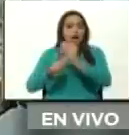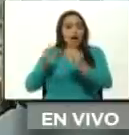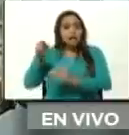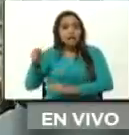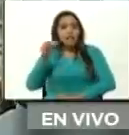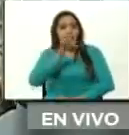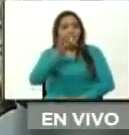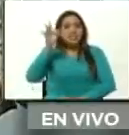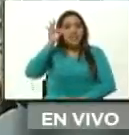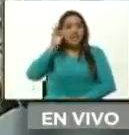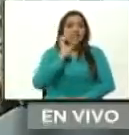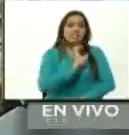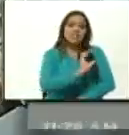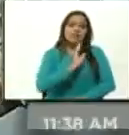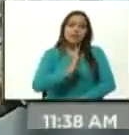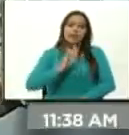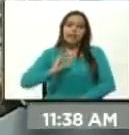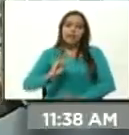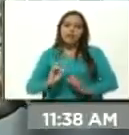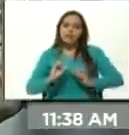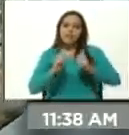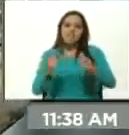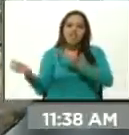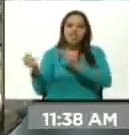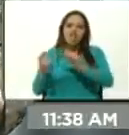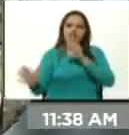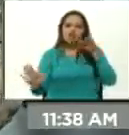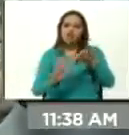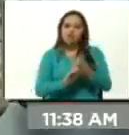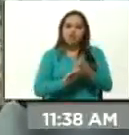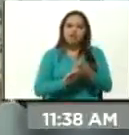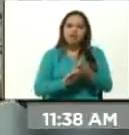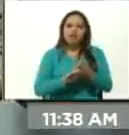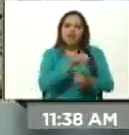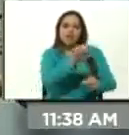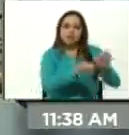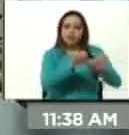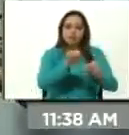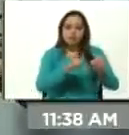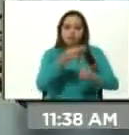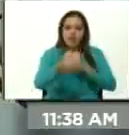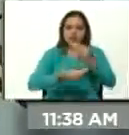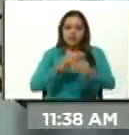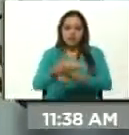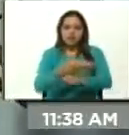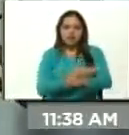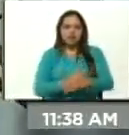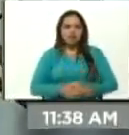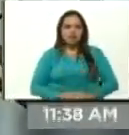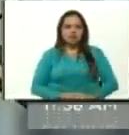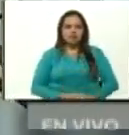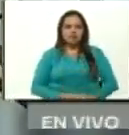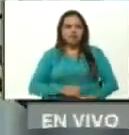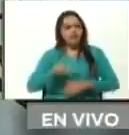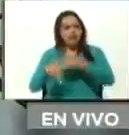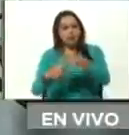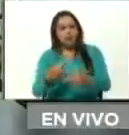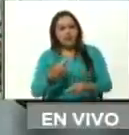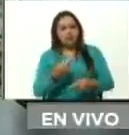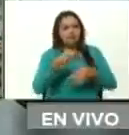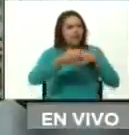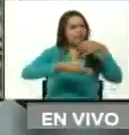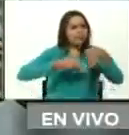CPI para iniciar un diálogo sobre los casos revisados. Ya explicaremos